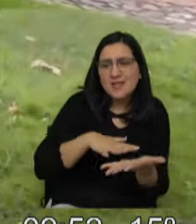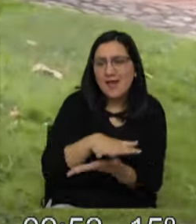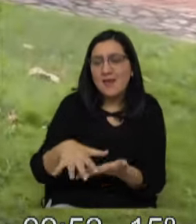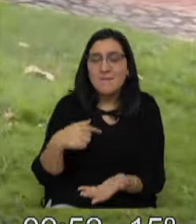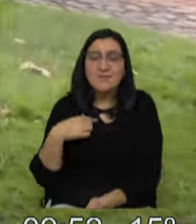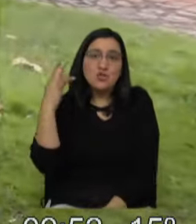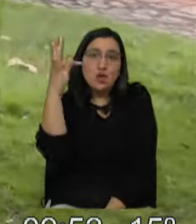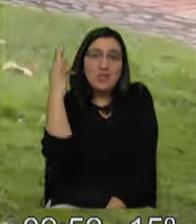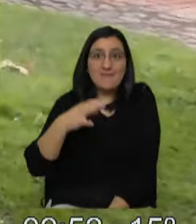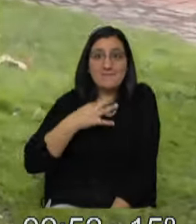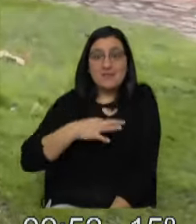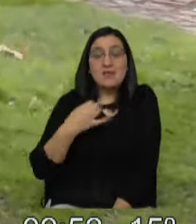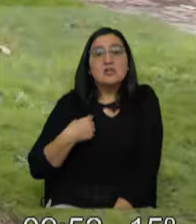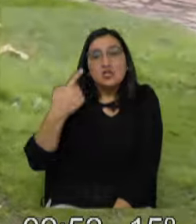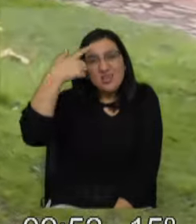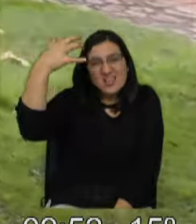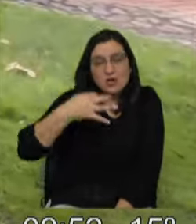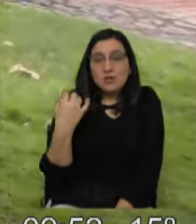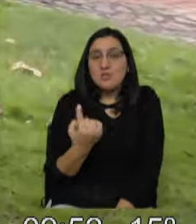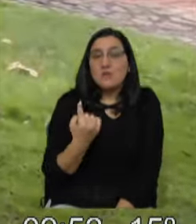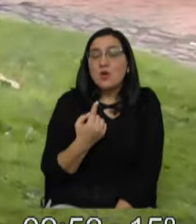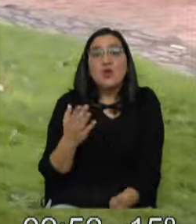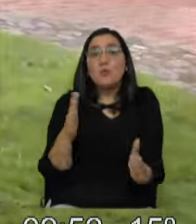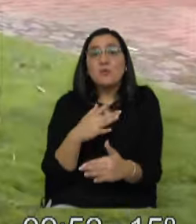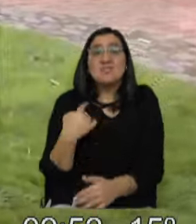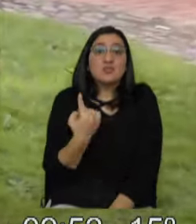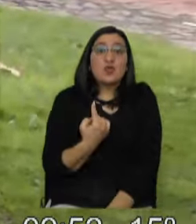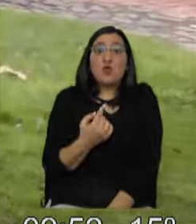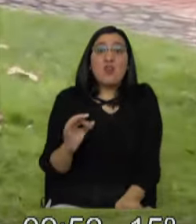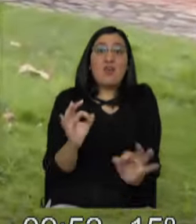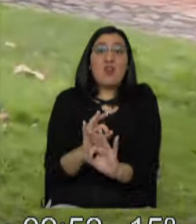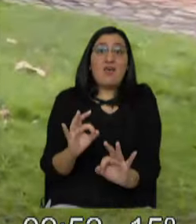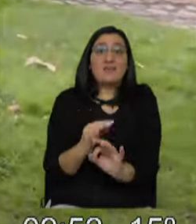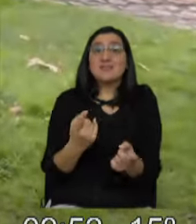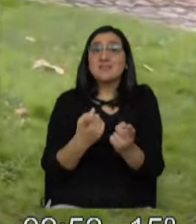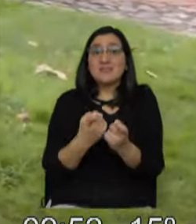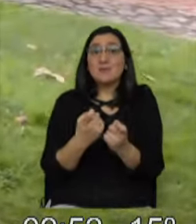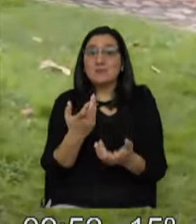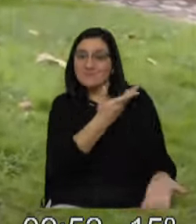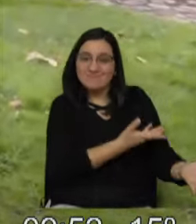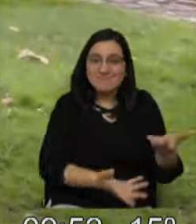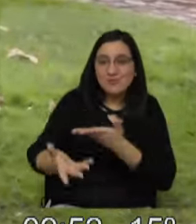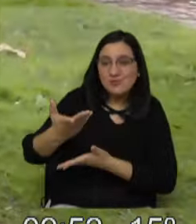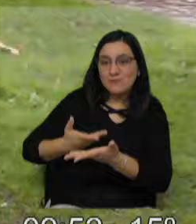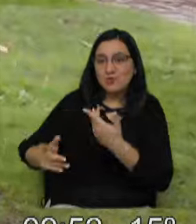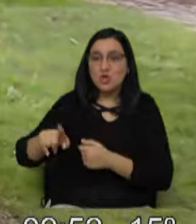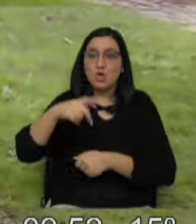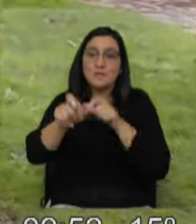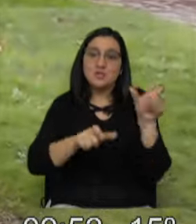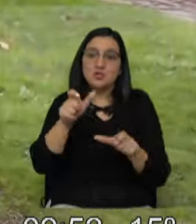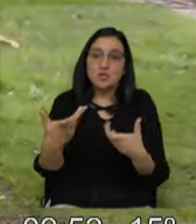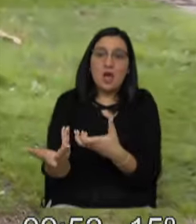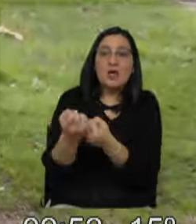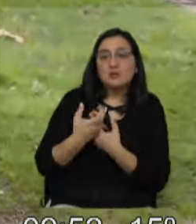vida. Entonces creo que individualmente no podemos hacer nada, no más sino con la contribución del otro, digamos,